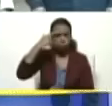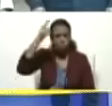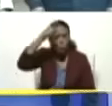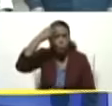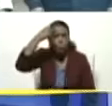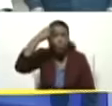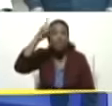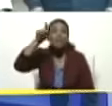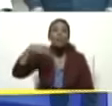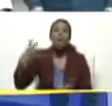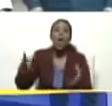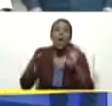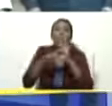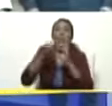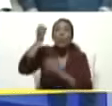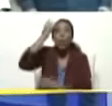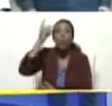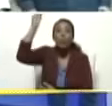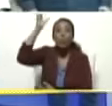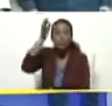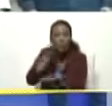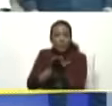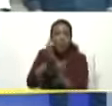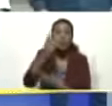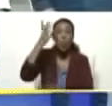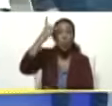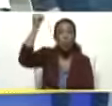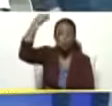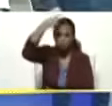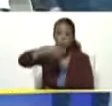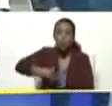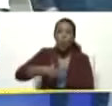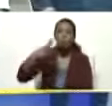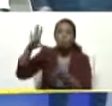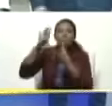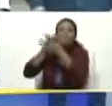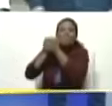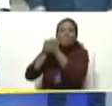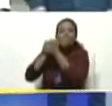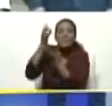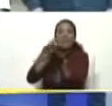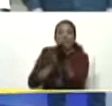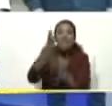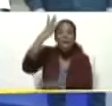Y con la fe, porque soy un hombre de fe.